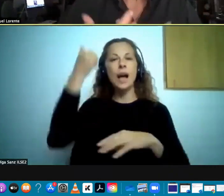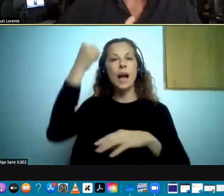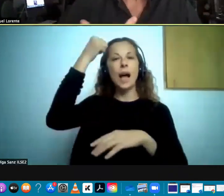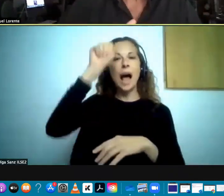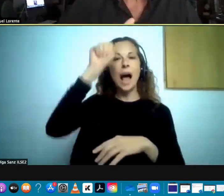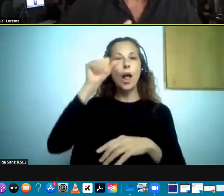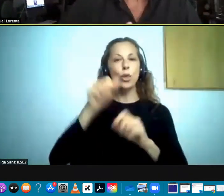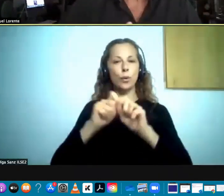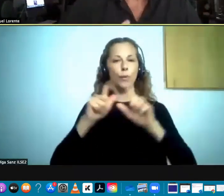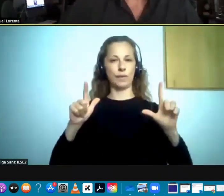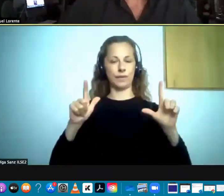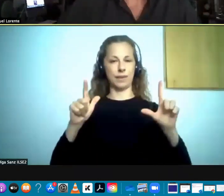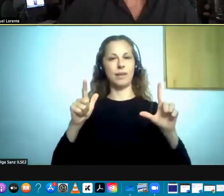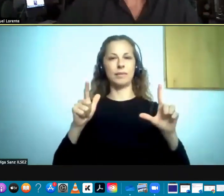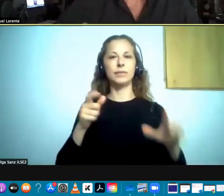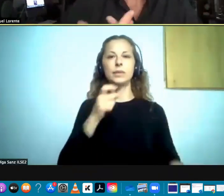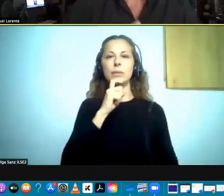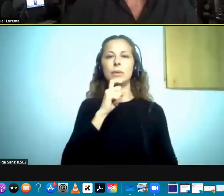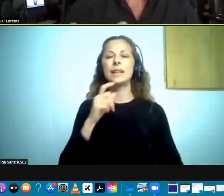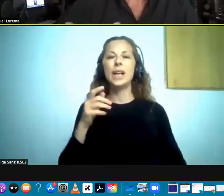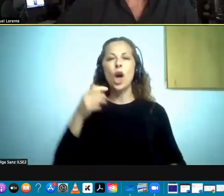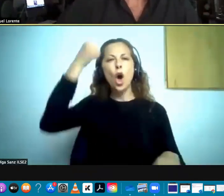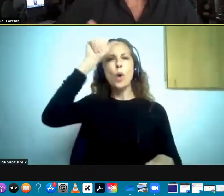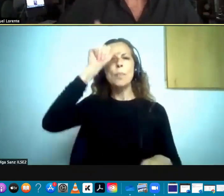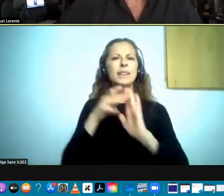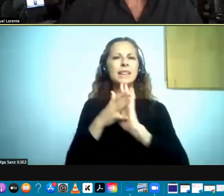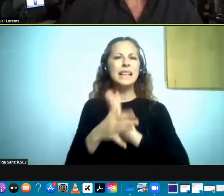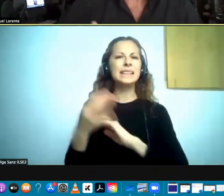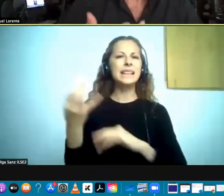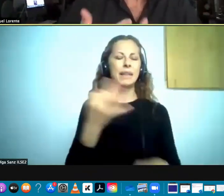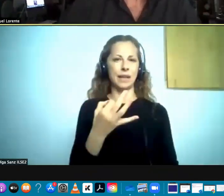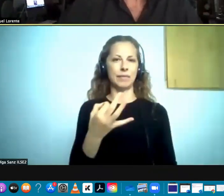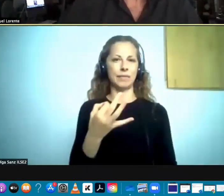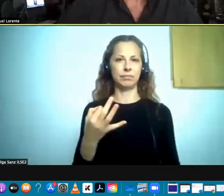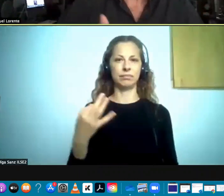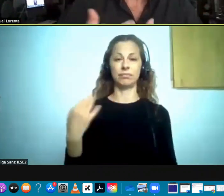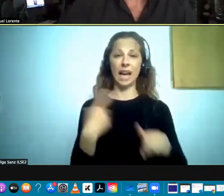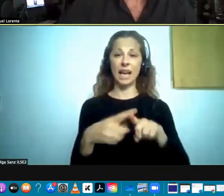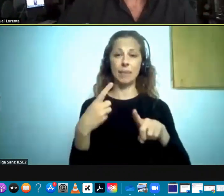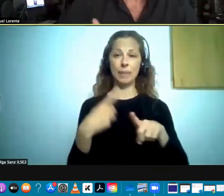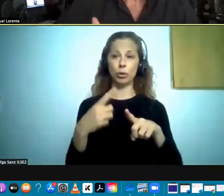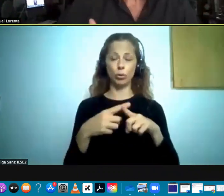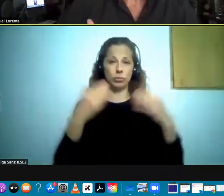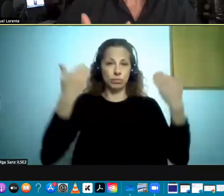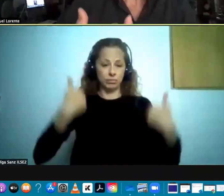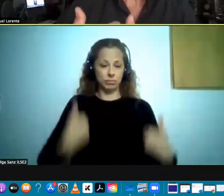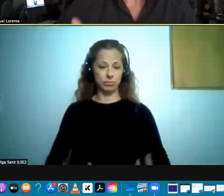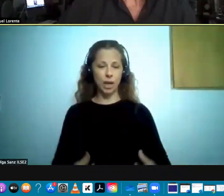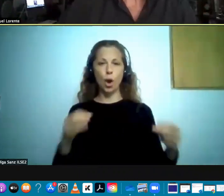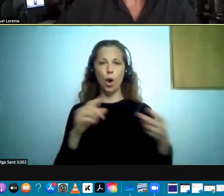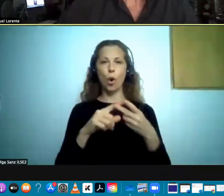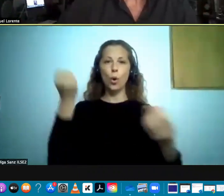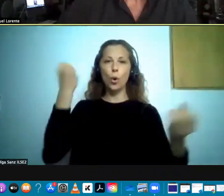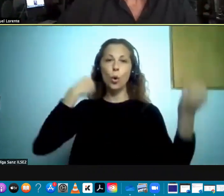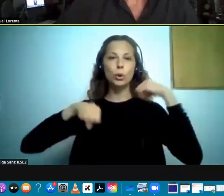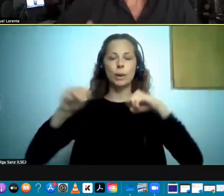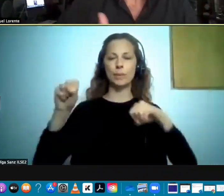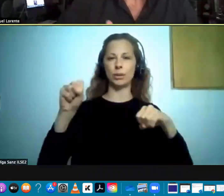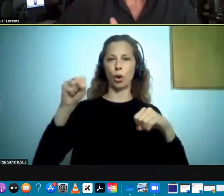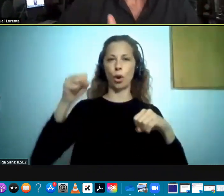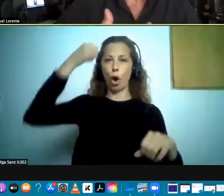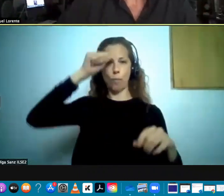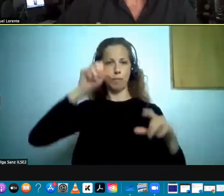porque ser hombre no es solo tener una serie de elementos biológicos o comportarse de determinadas